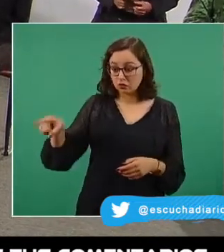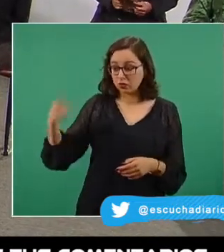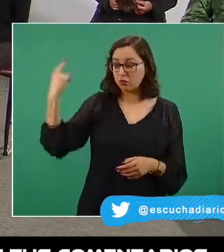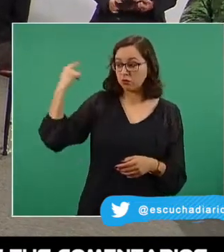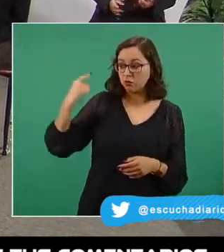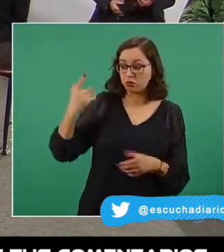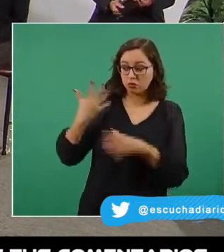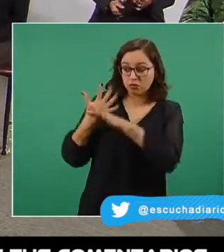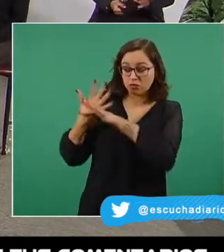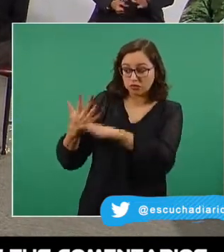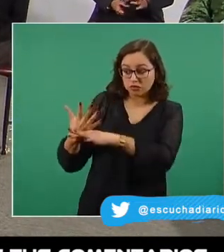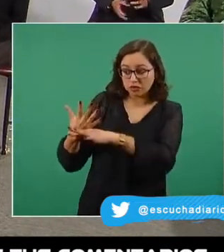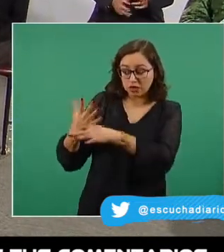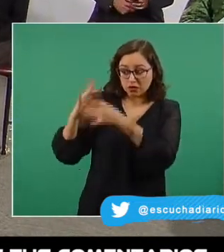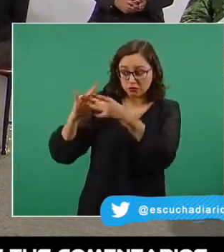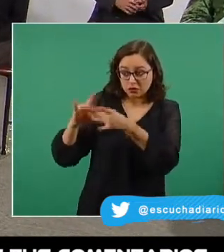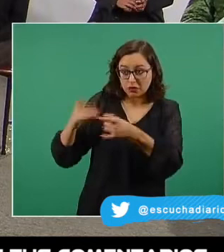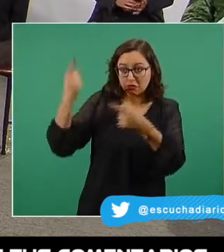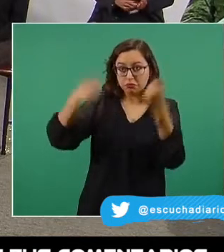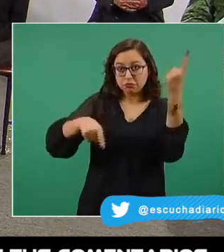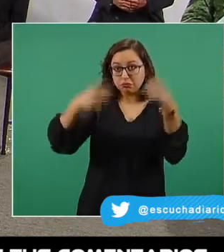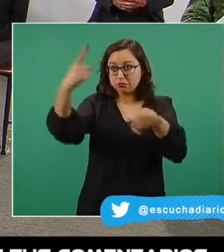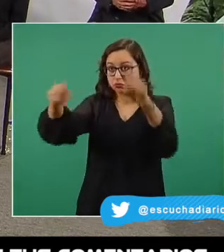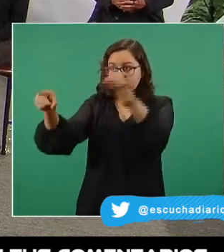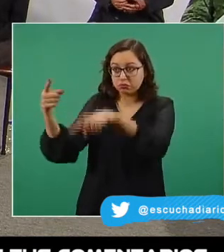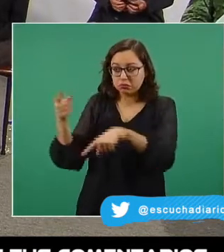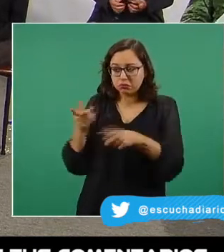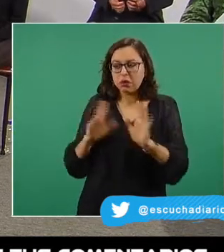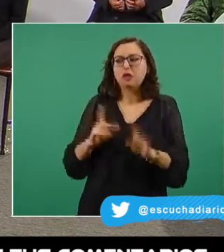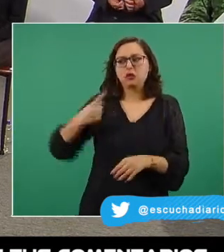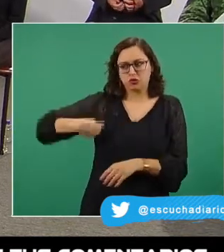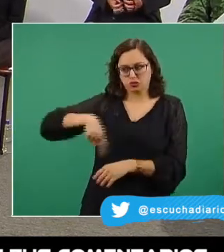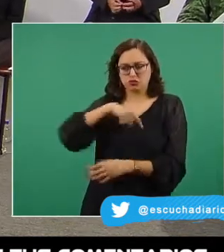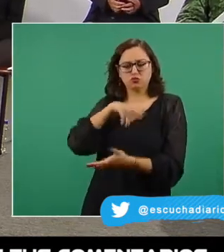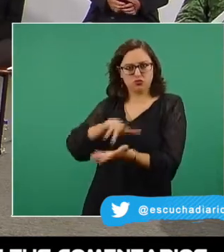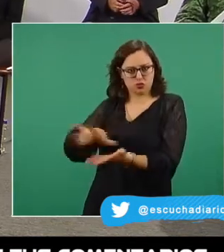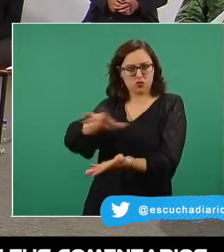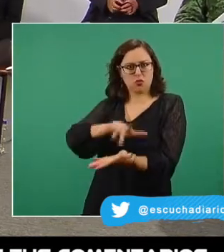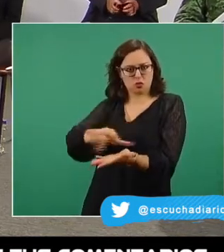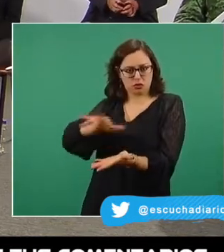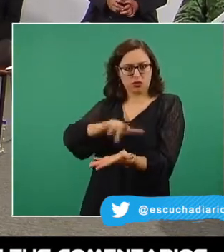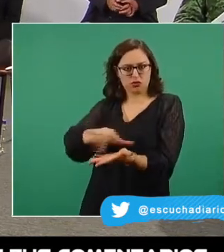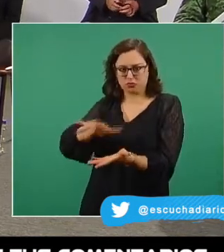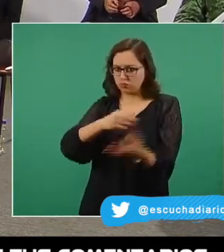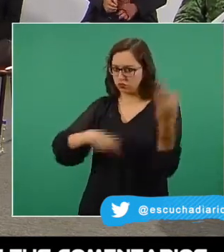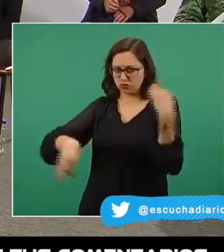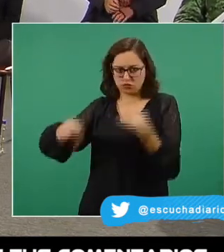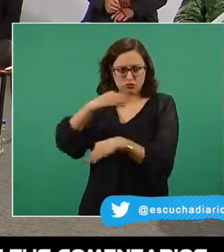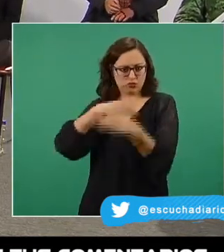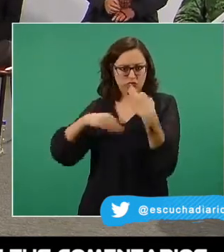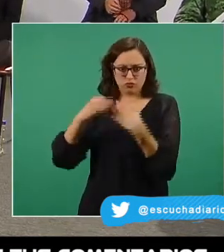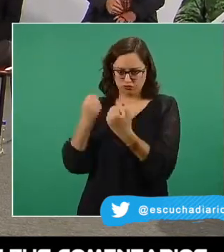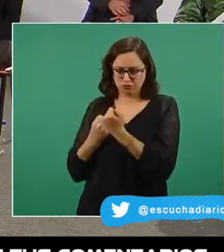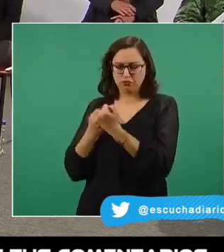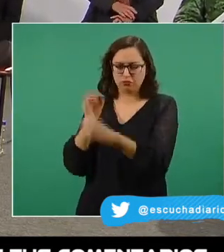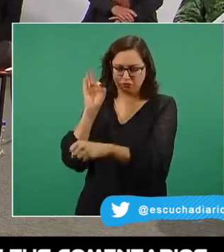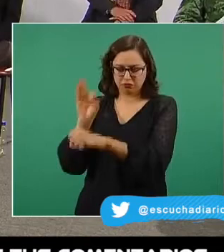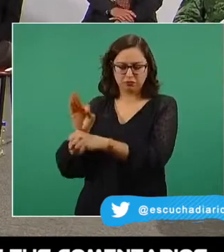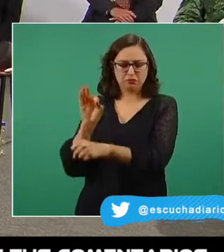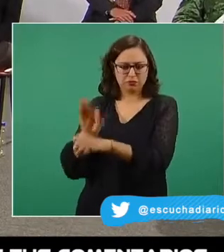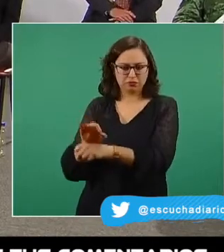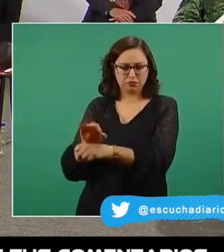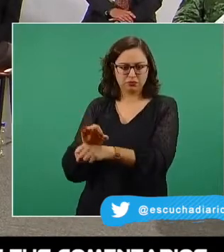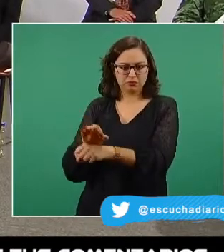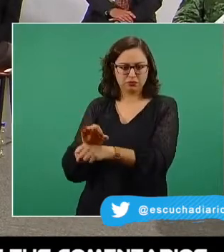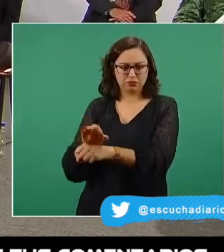considere conveniente. La vamos a respaldar en todo a la jefa de gobierno.